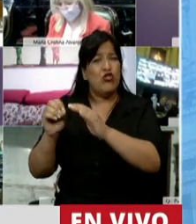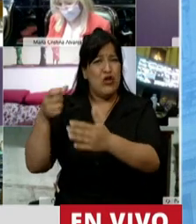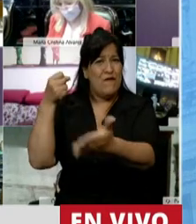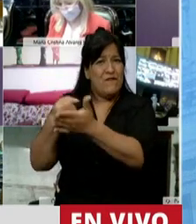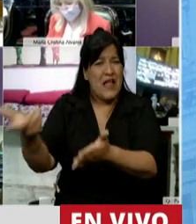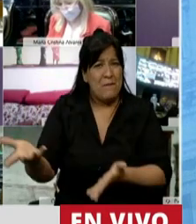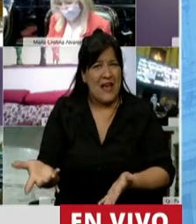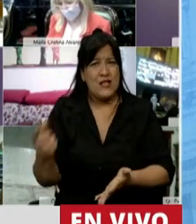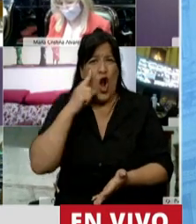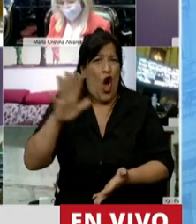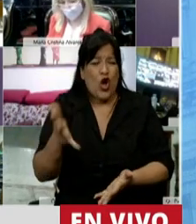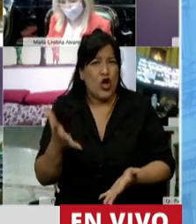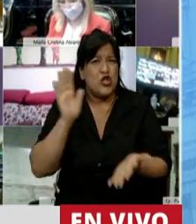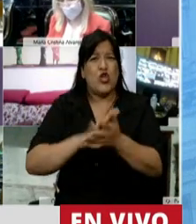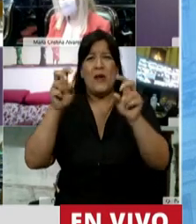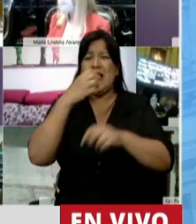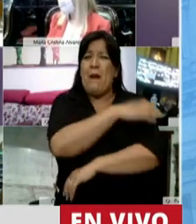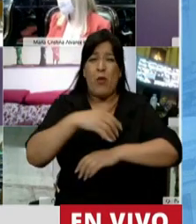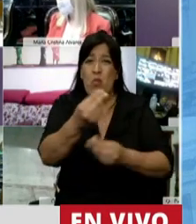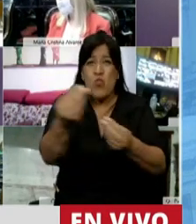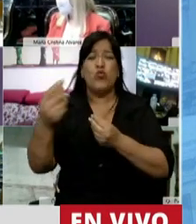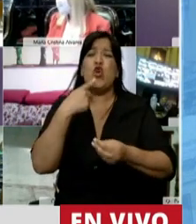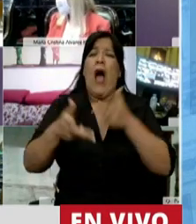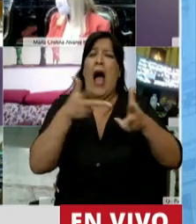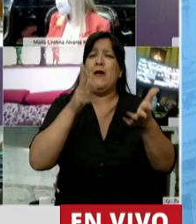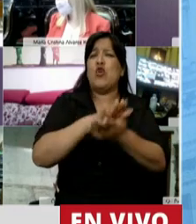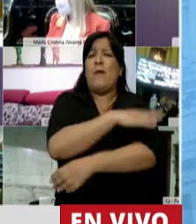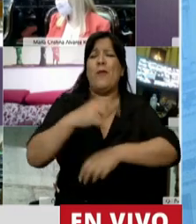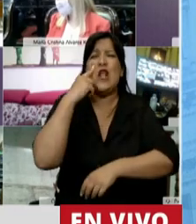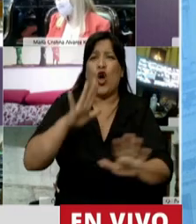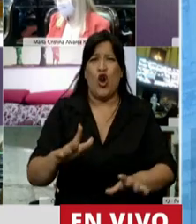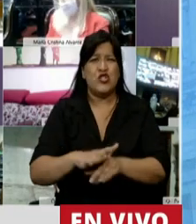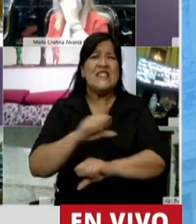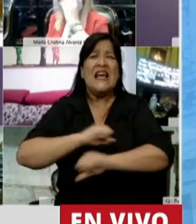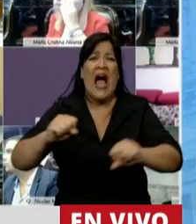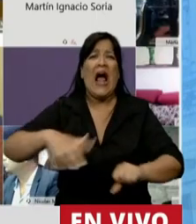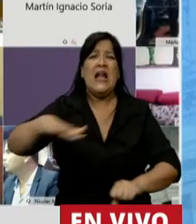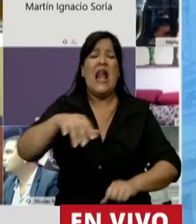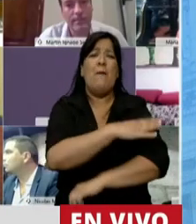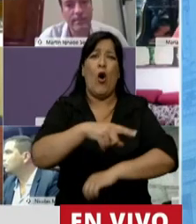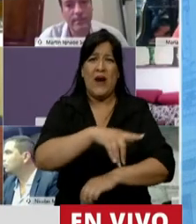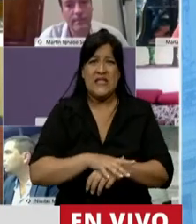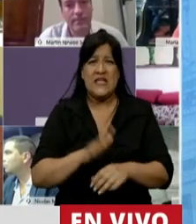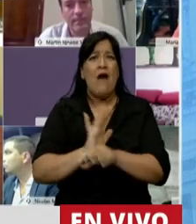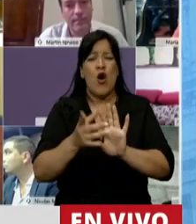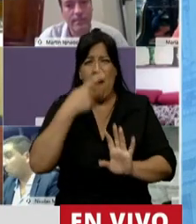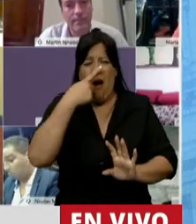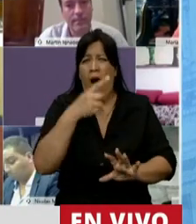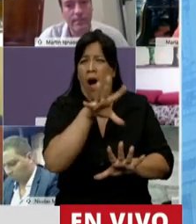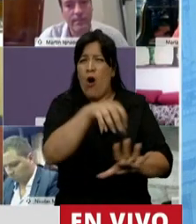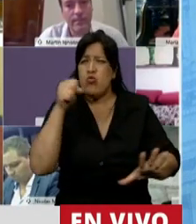mes. No conocen la pobreza, muchos de los que aquí hablan de la pobreza. Se cagan en la pobreza, usan la pobreza,